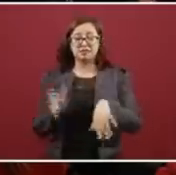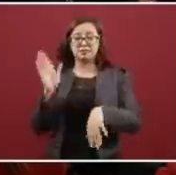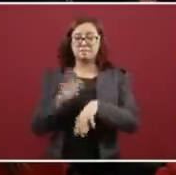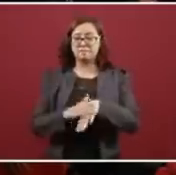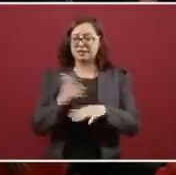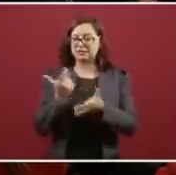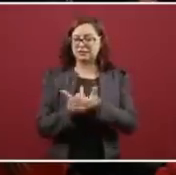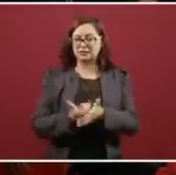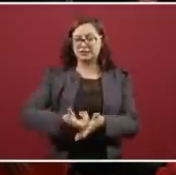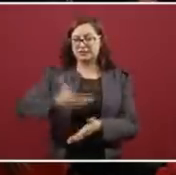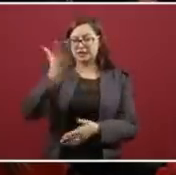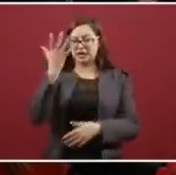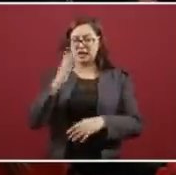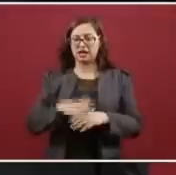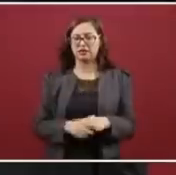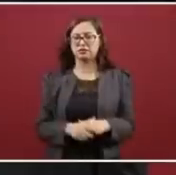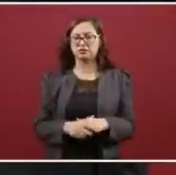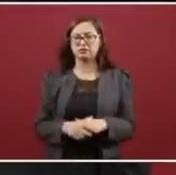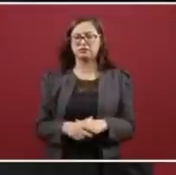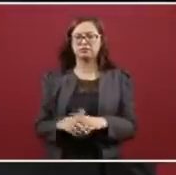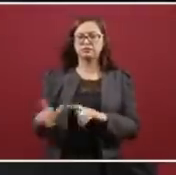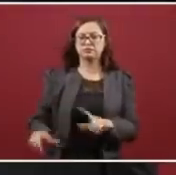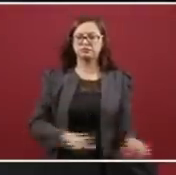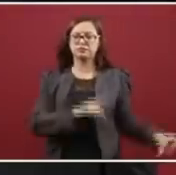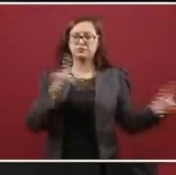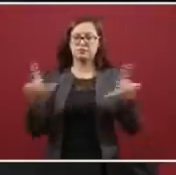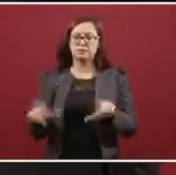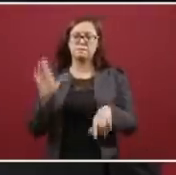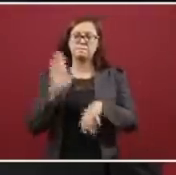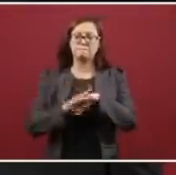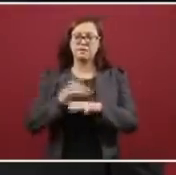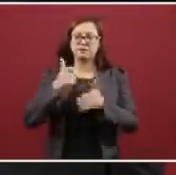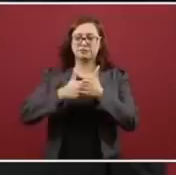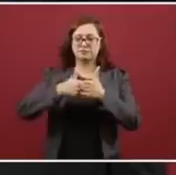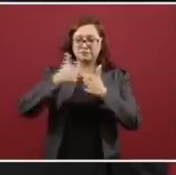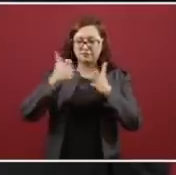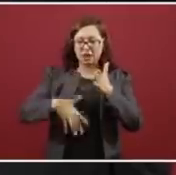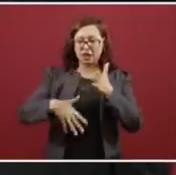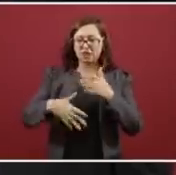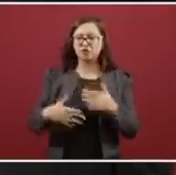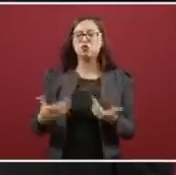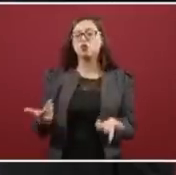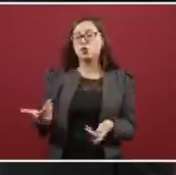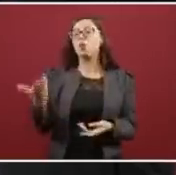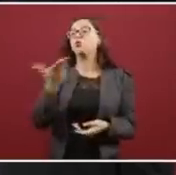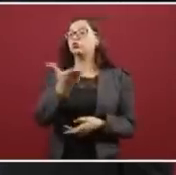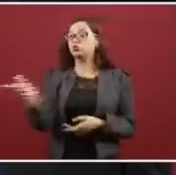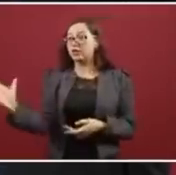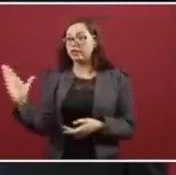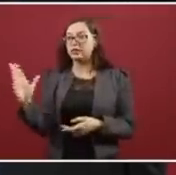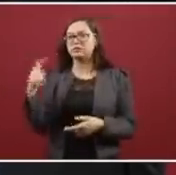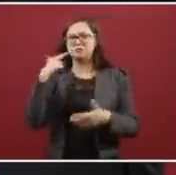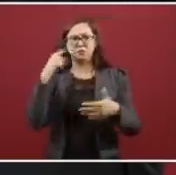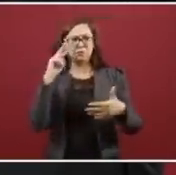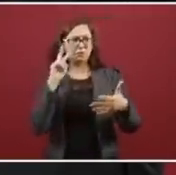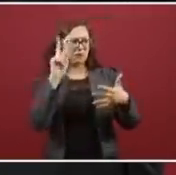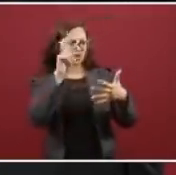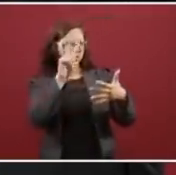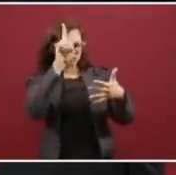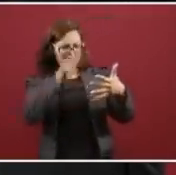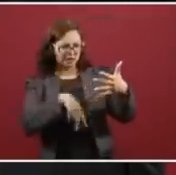magna es la siguiente son los que la venden más económica para que como consumidores también sepamos a dónde a dónde